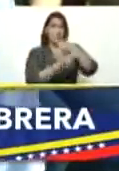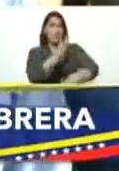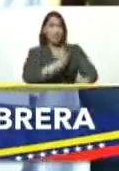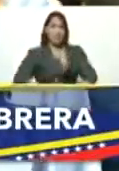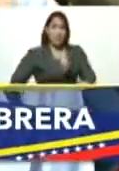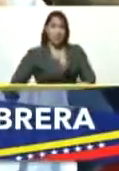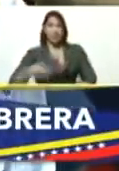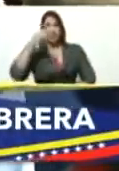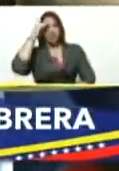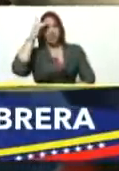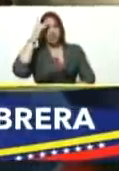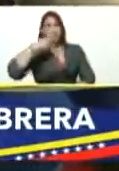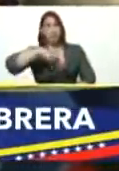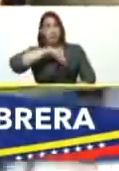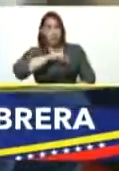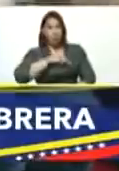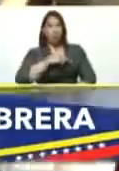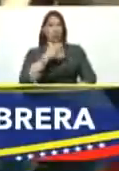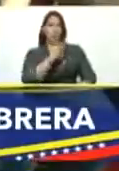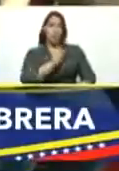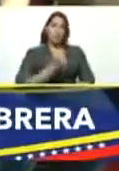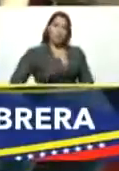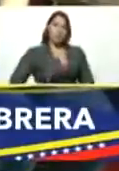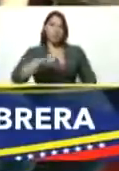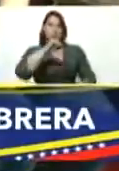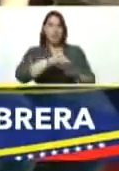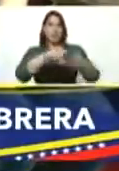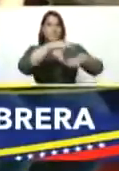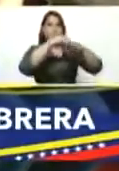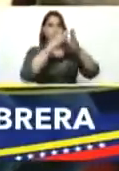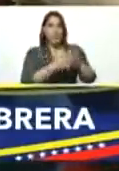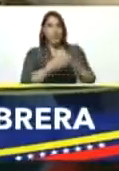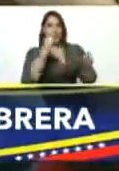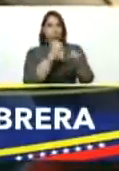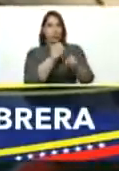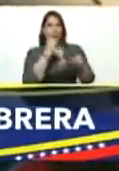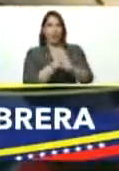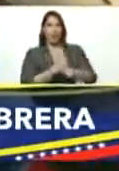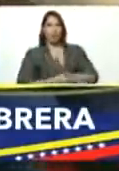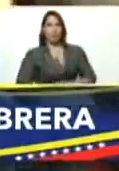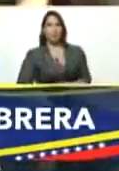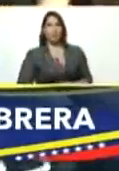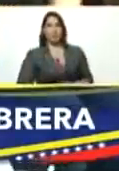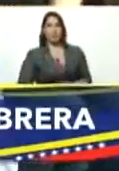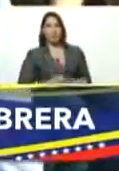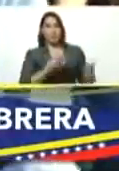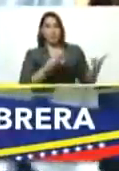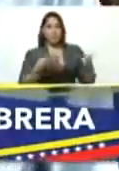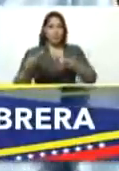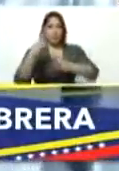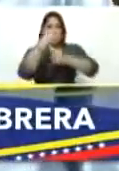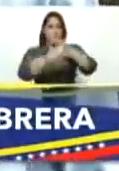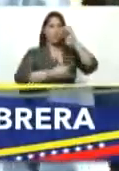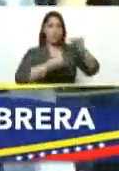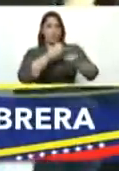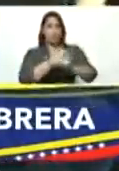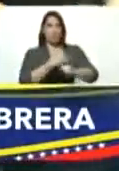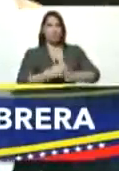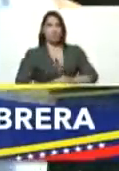a nuestro presidente de la central al ministro del trabajo los invitados internacionales